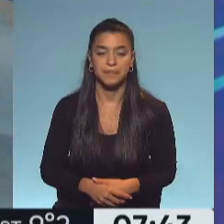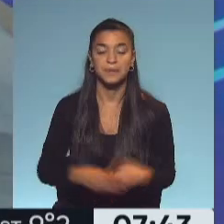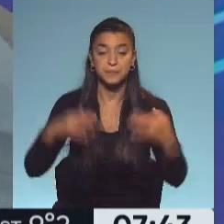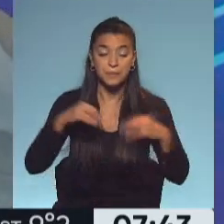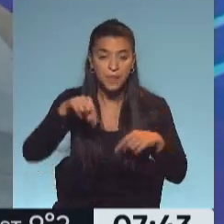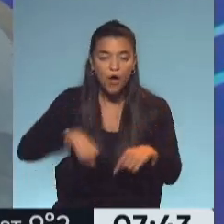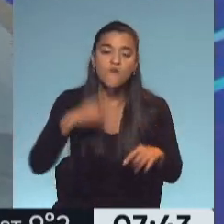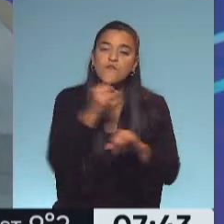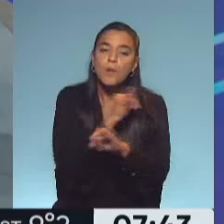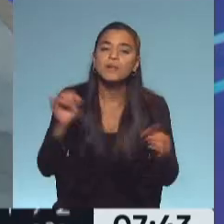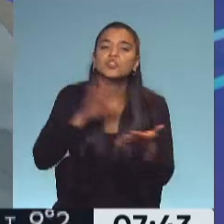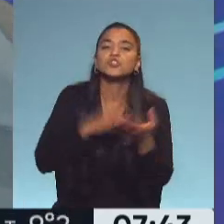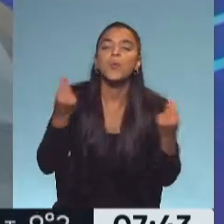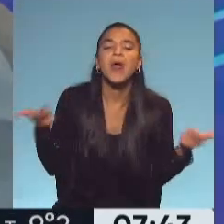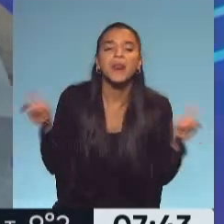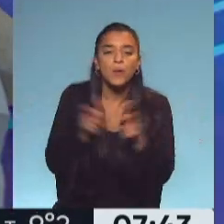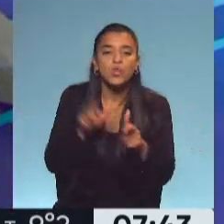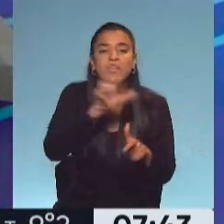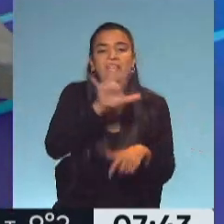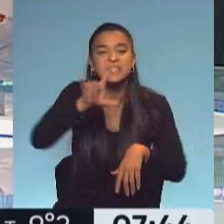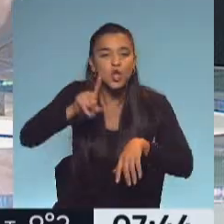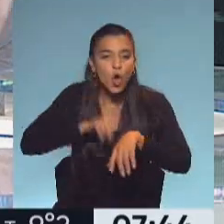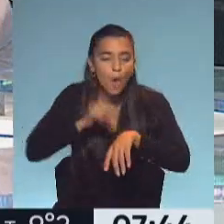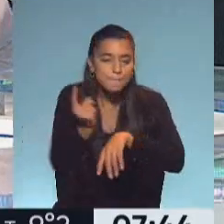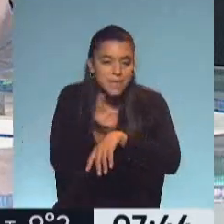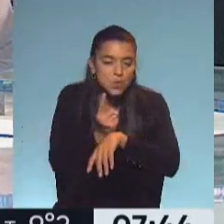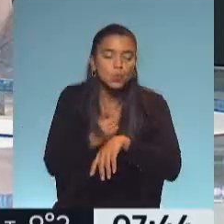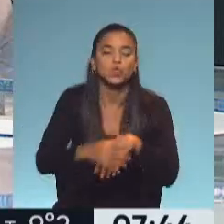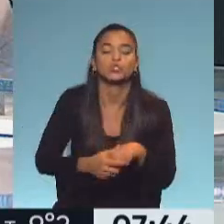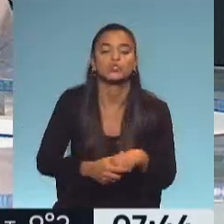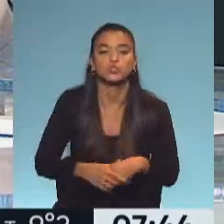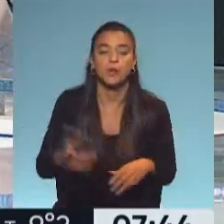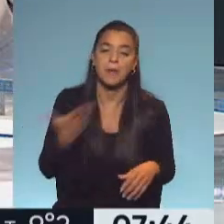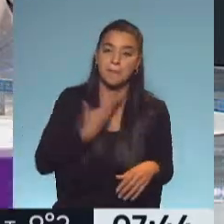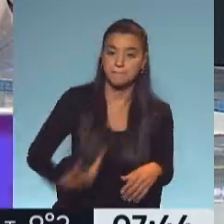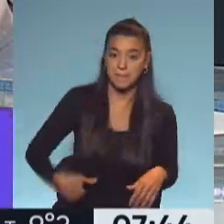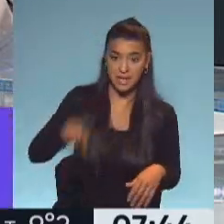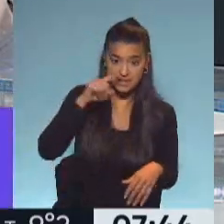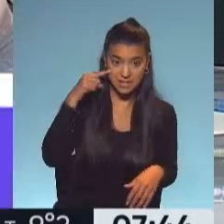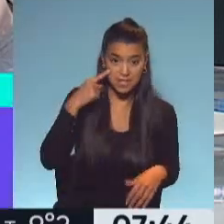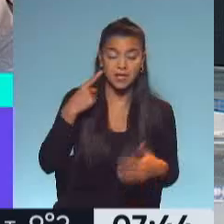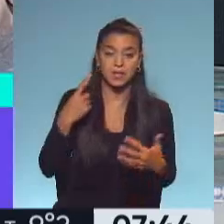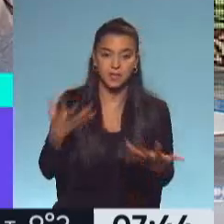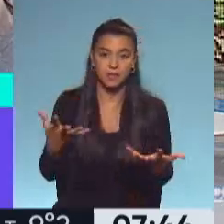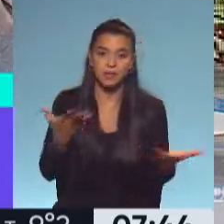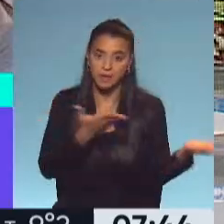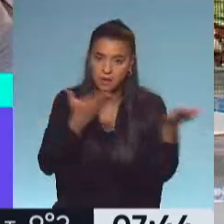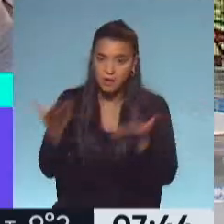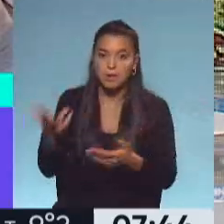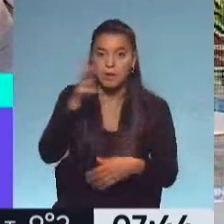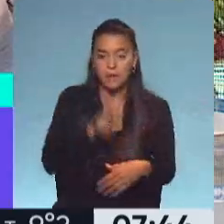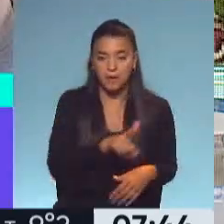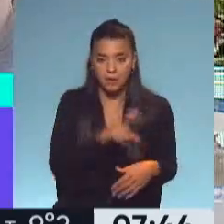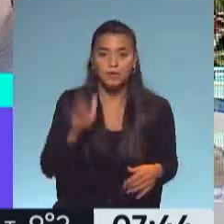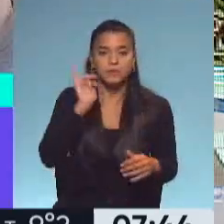Bien, vamos teniendo información acerca de lo que fue la reunión, 35 minutos entre el presidente de la Nación, la audiencia que le otorgó el Papa